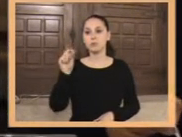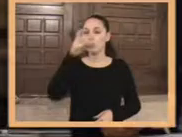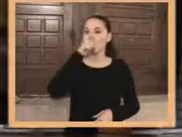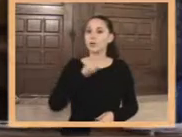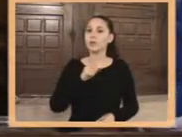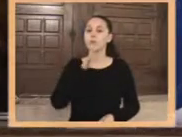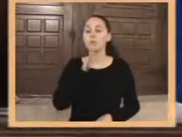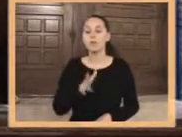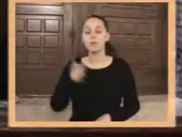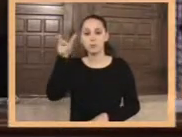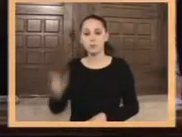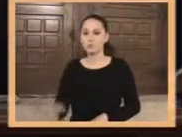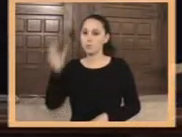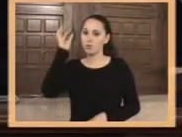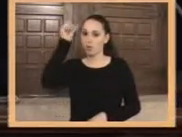amigo de todos.